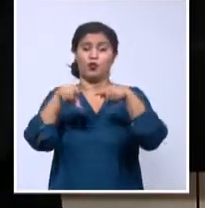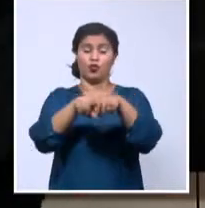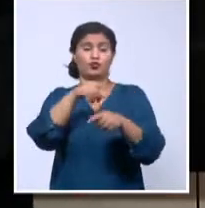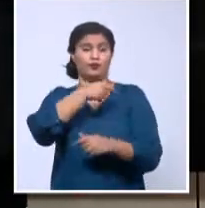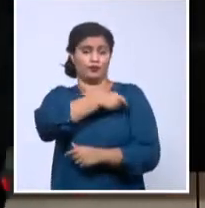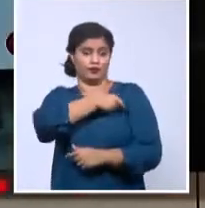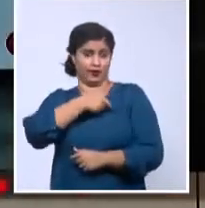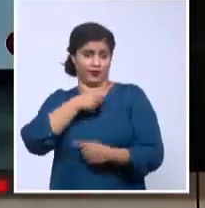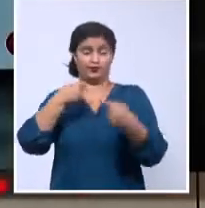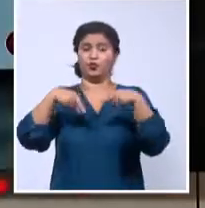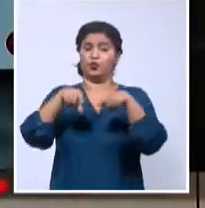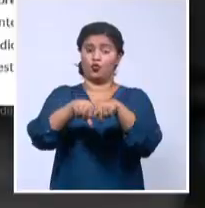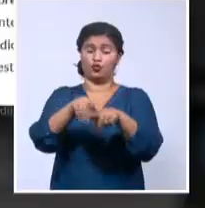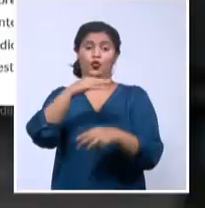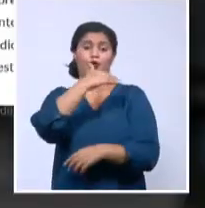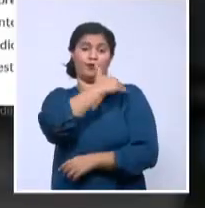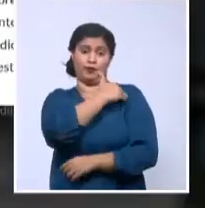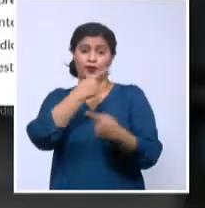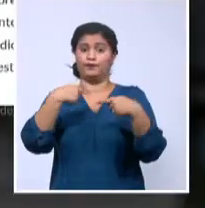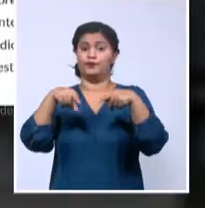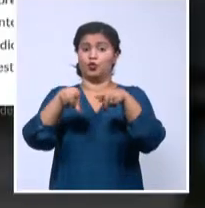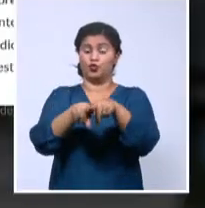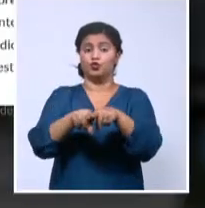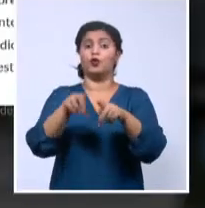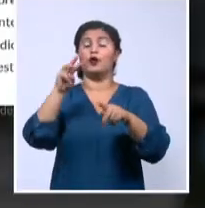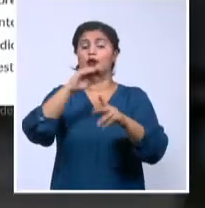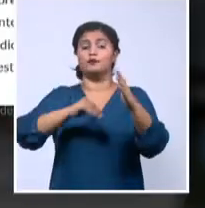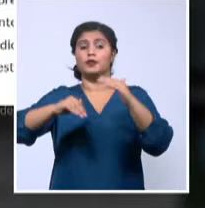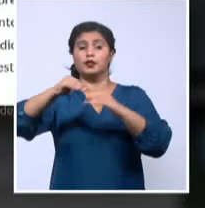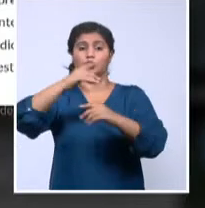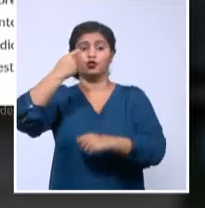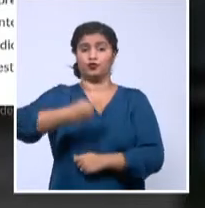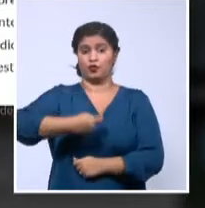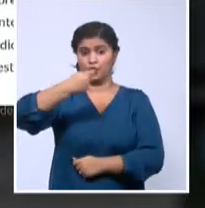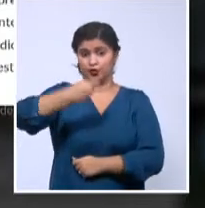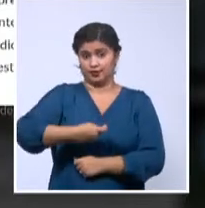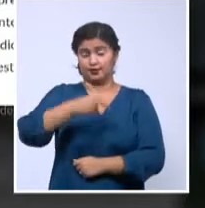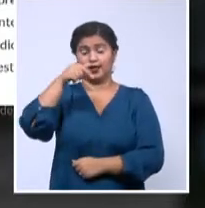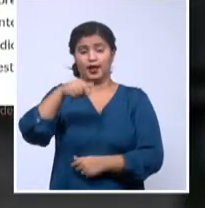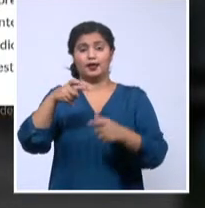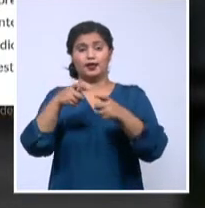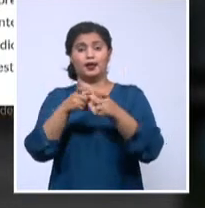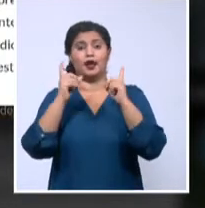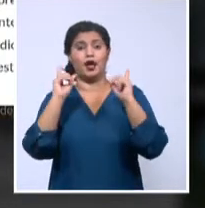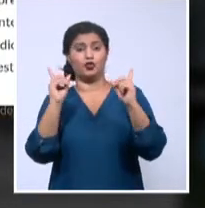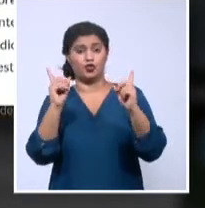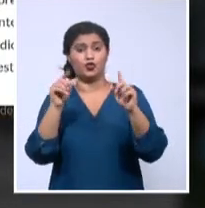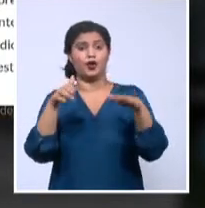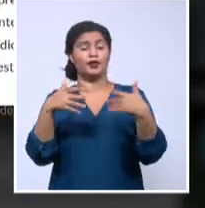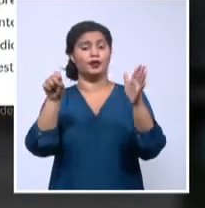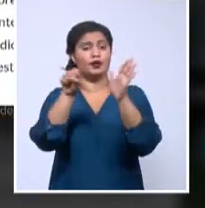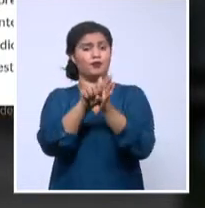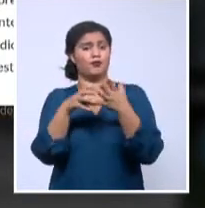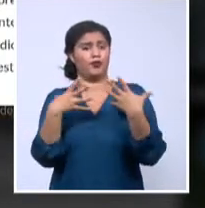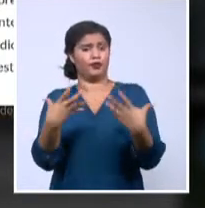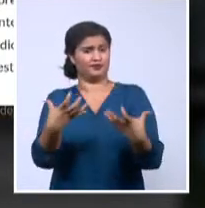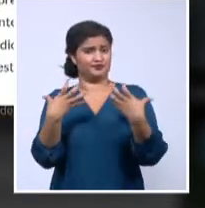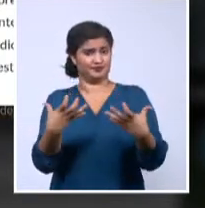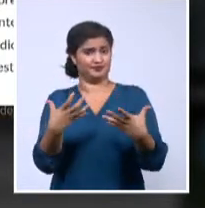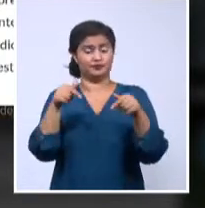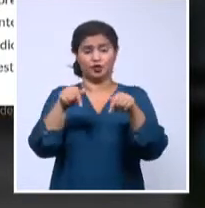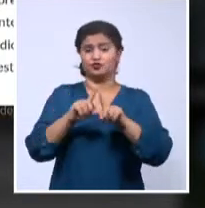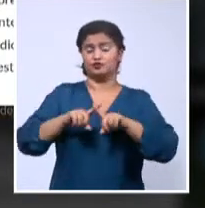Justicia. Dado que los que están dentro de la reunión se deben y representan a cientos de personas que no estarán presentes, dado que en la